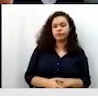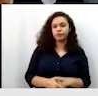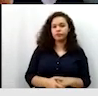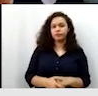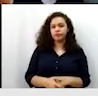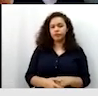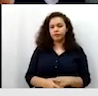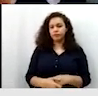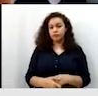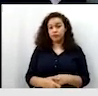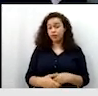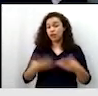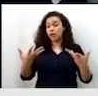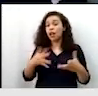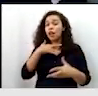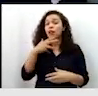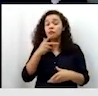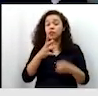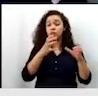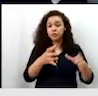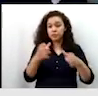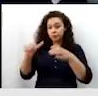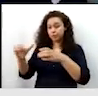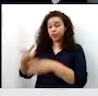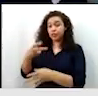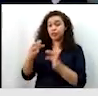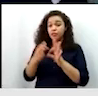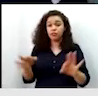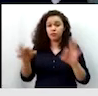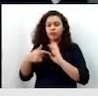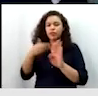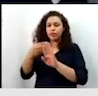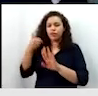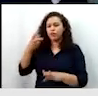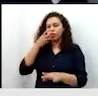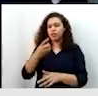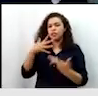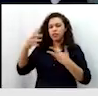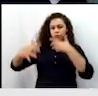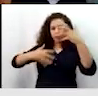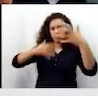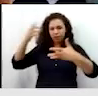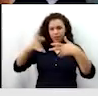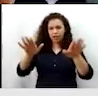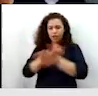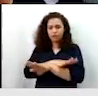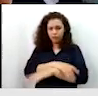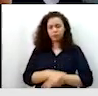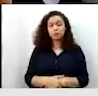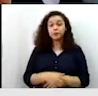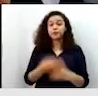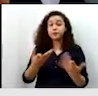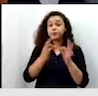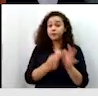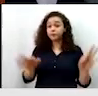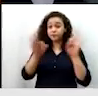Aquí la disposición de residuos es importante y sobre todo por lo que les comentaba del cambio climático, es importante aprender a separar este